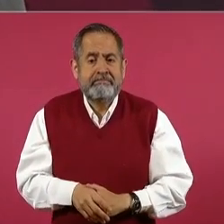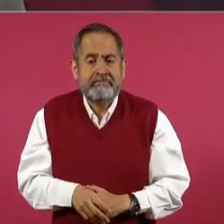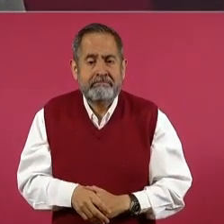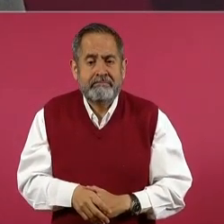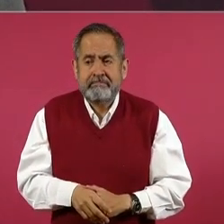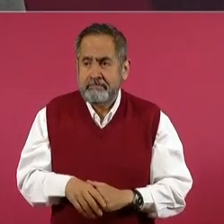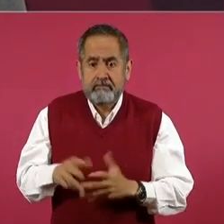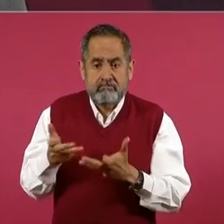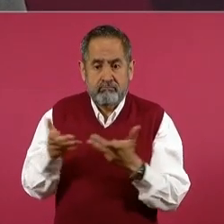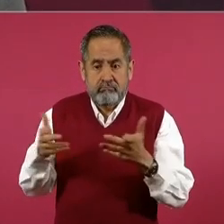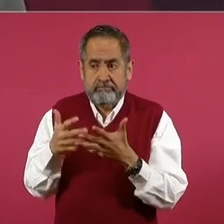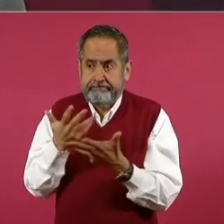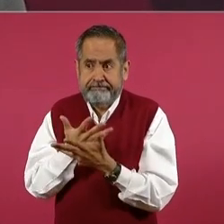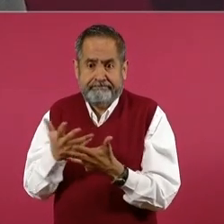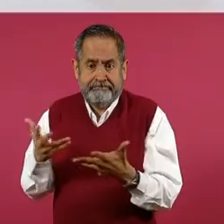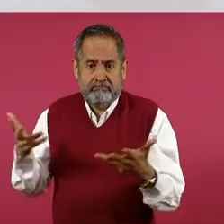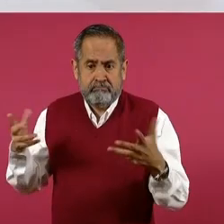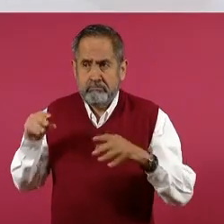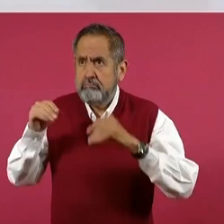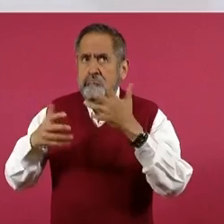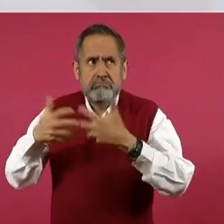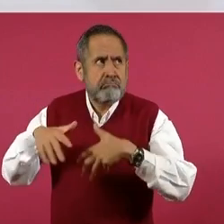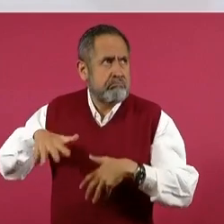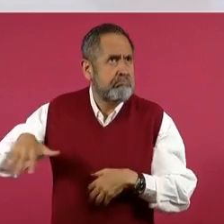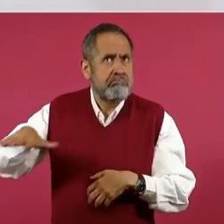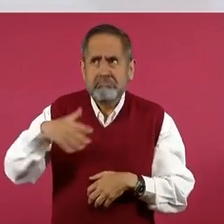que es un terreno grande con buenas instalaciones,